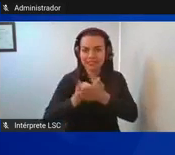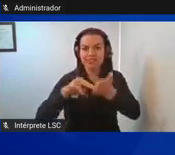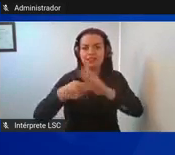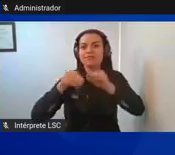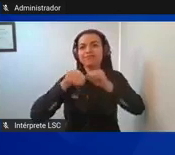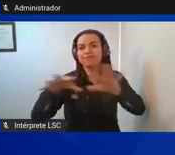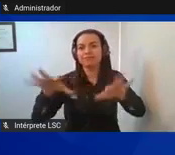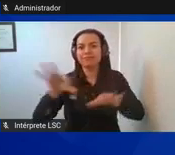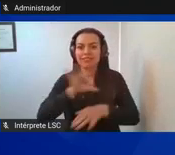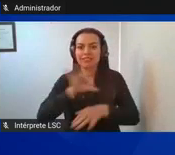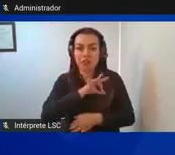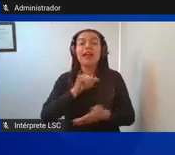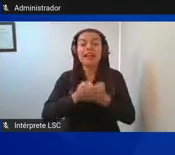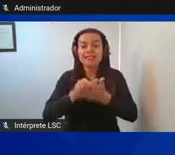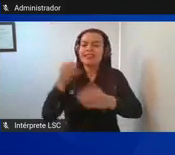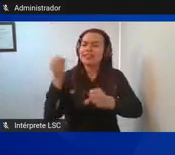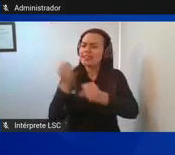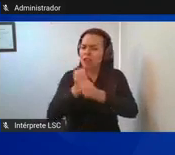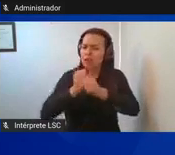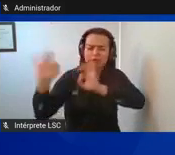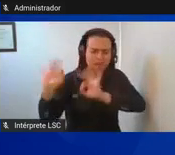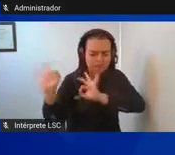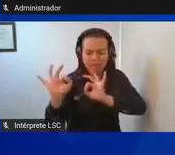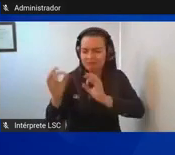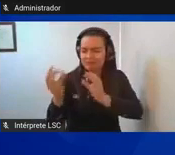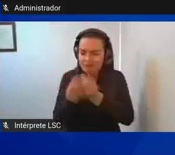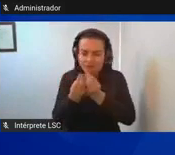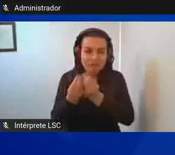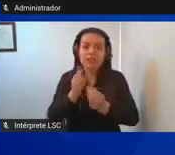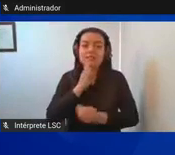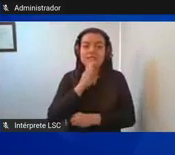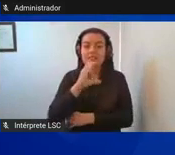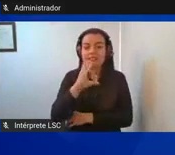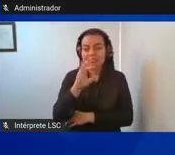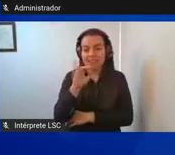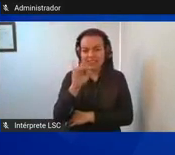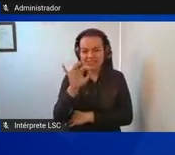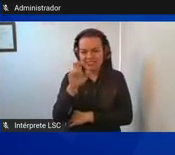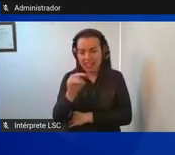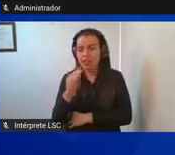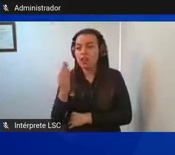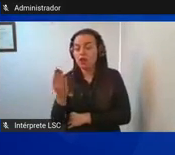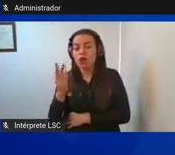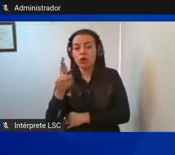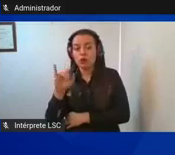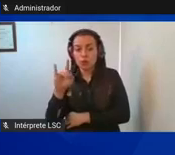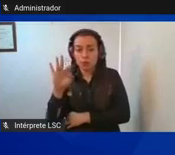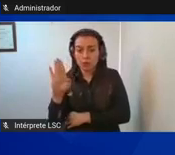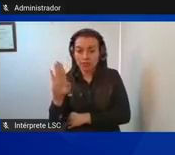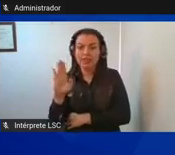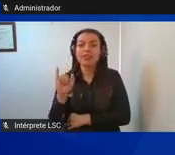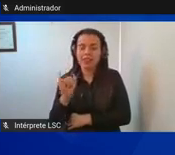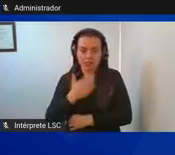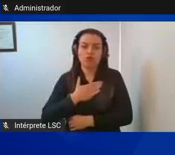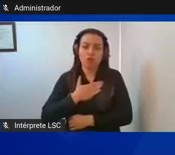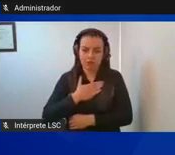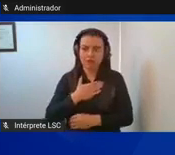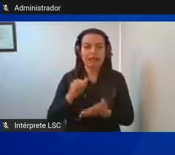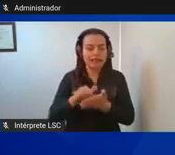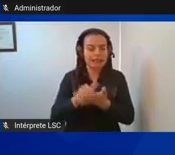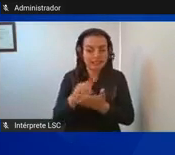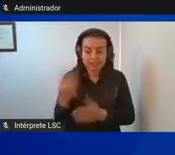articulado entre Cristian, Ruby y yo, y realmente la decisión más difícil total, era tomar la